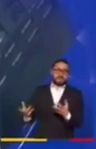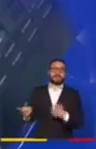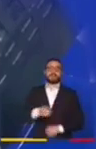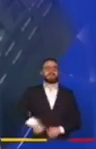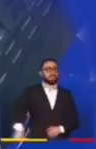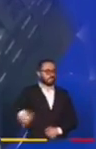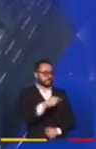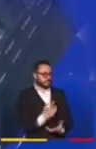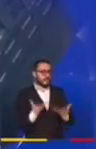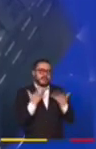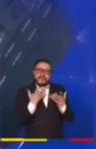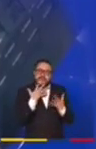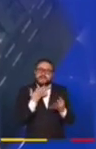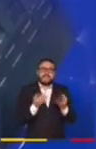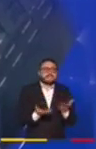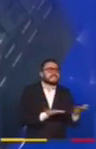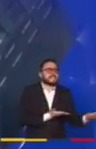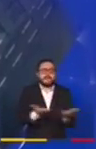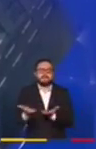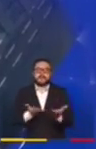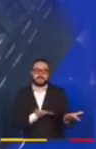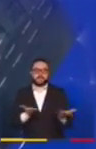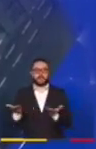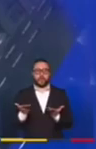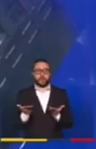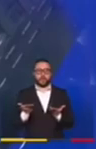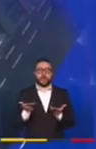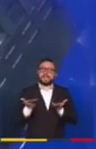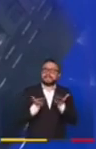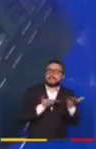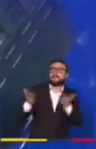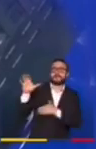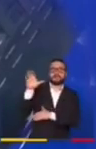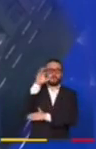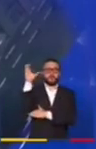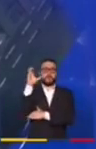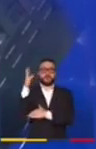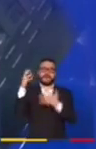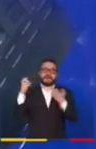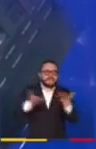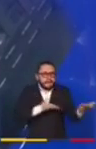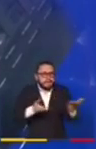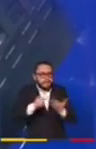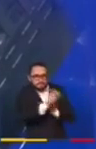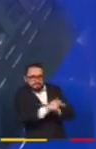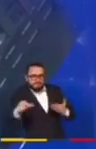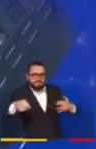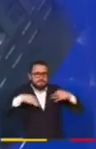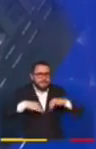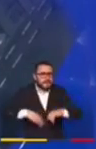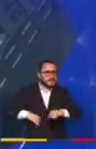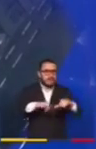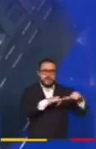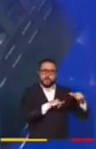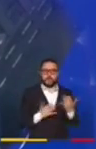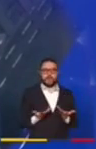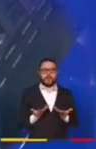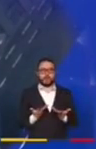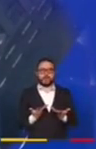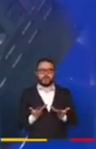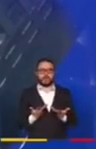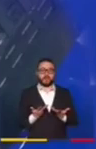sino servir a la humanidad y servir a Colombia y servir a su pueblo. Con